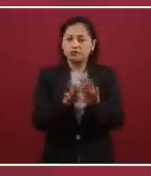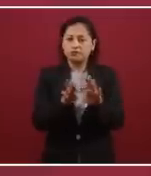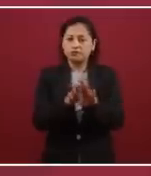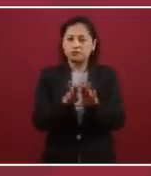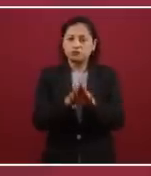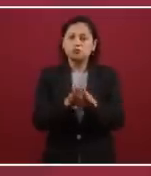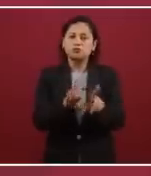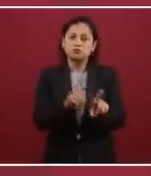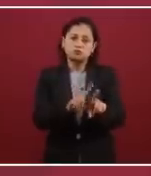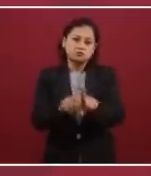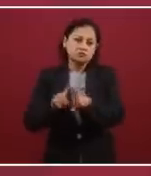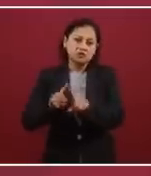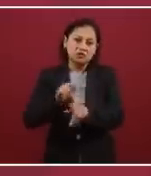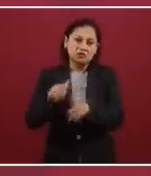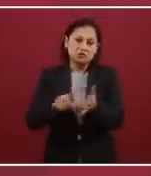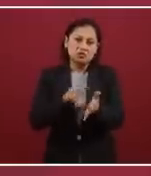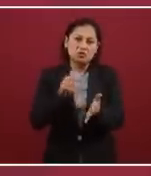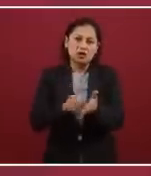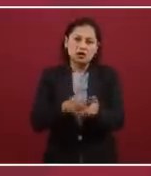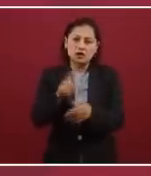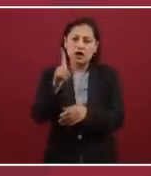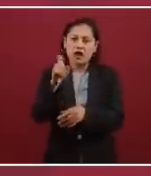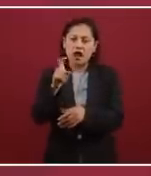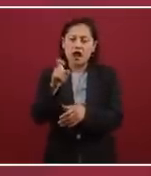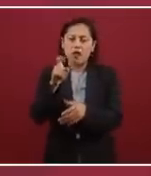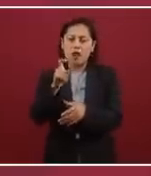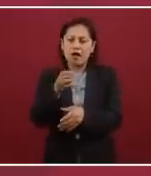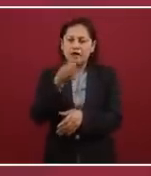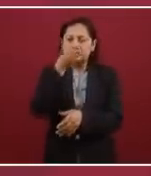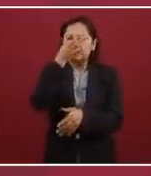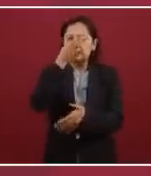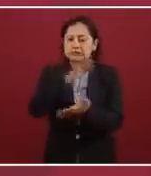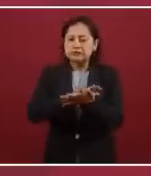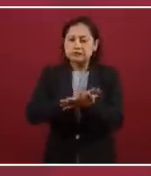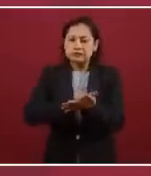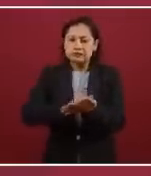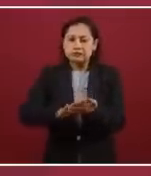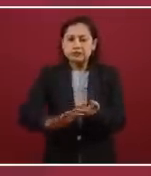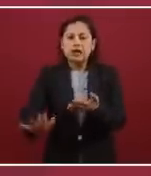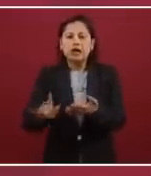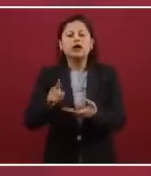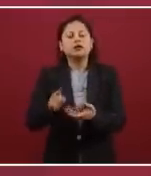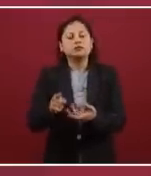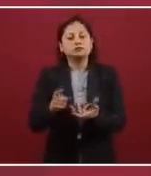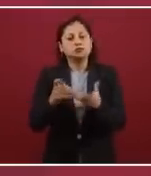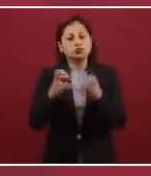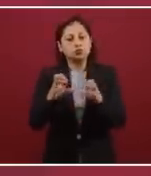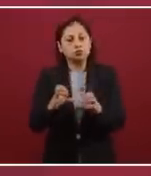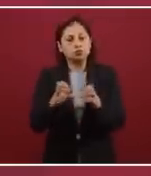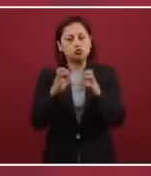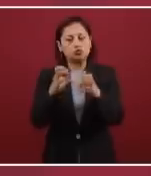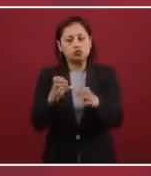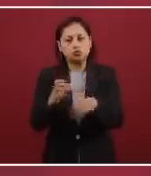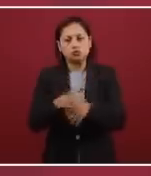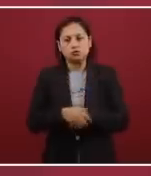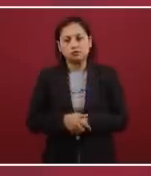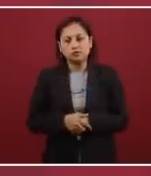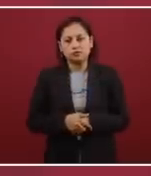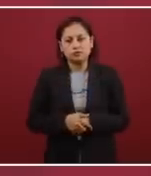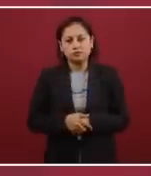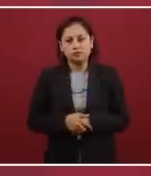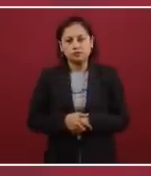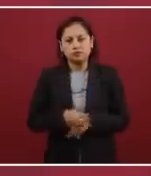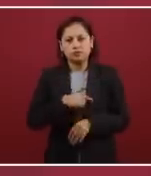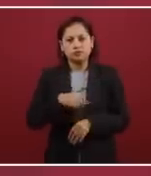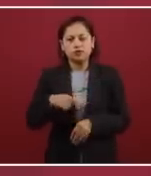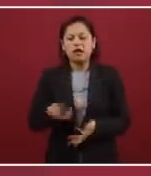escasea de agua, donde no hay agua. Ya no podemos estar dando